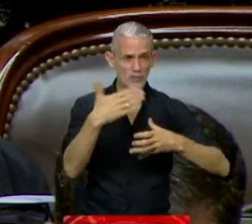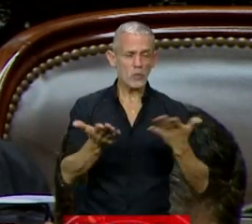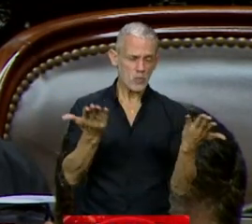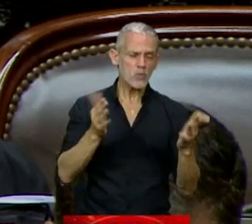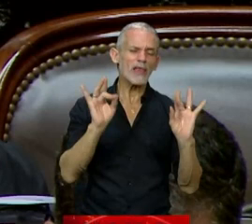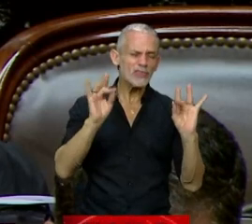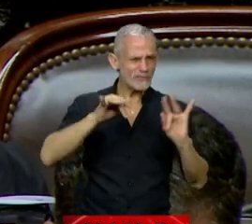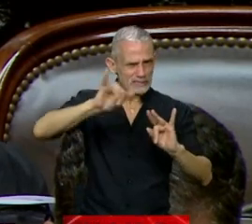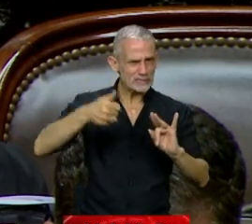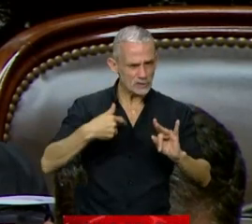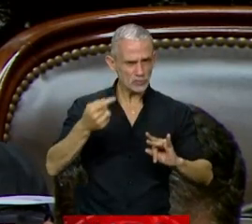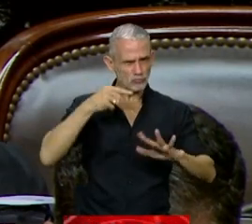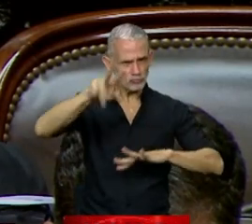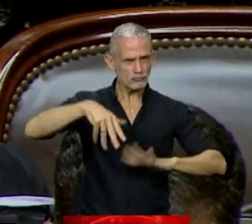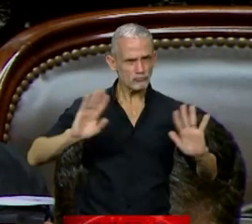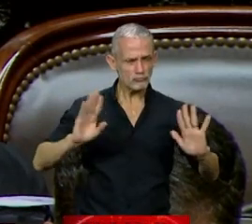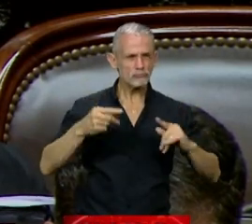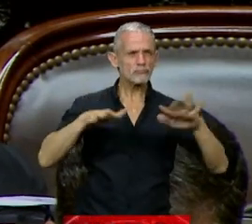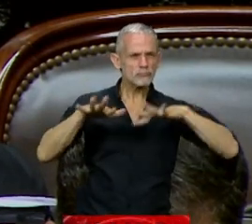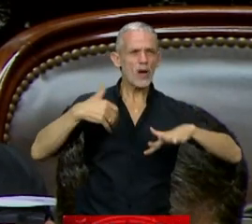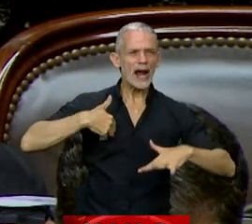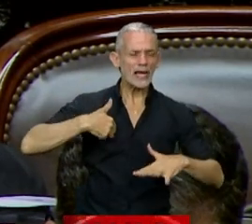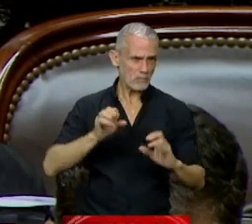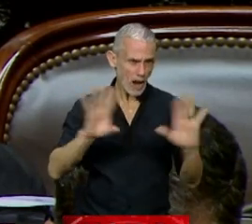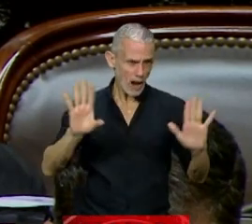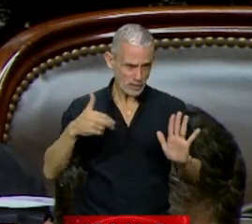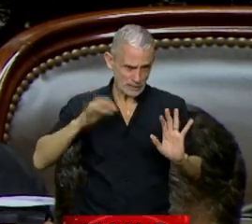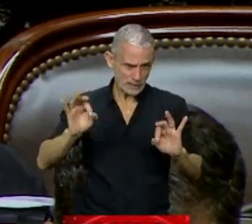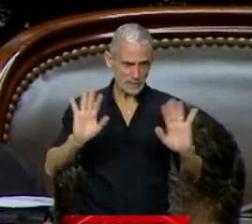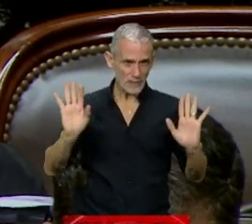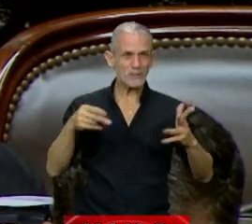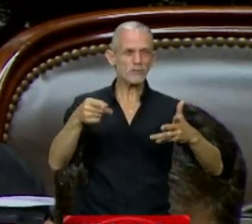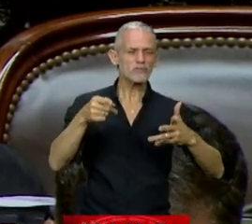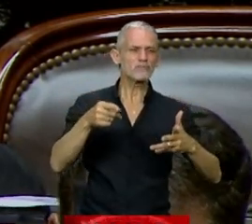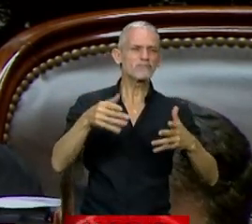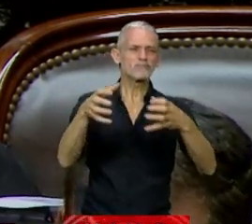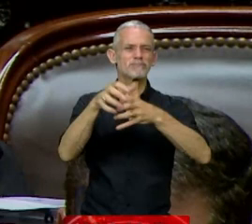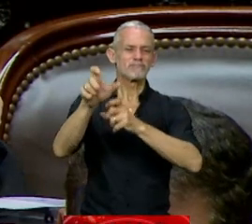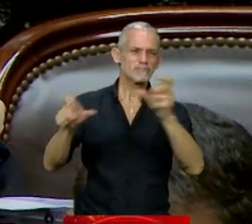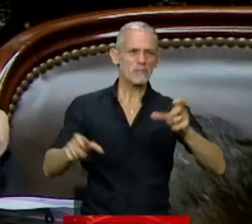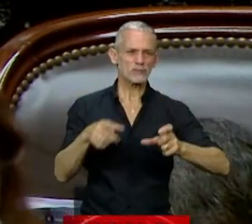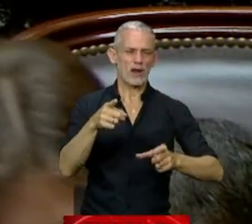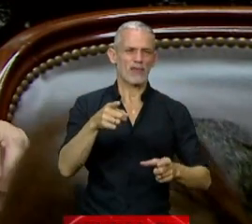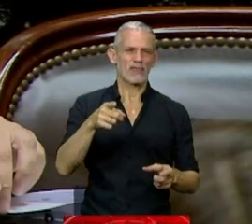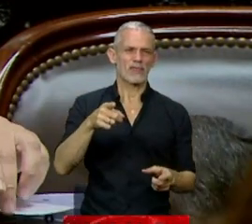enormes dificultades que atraviesa la Argentina y que atraviesa una parte importante